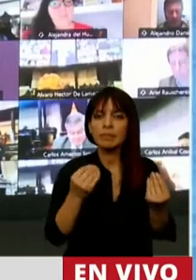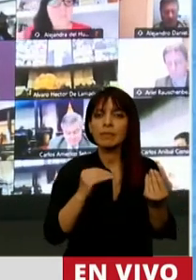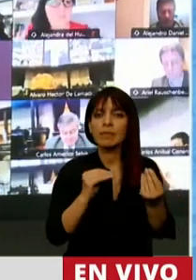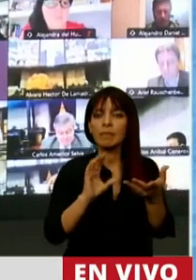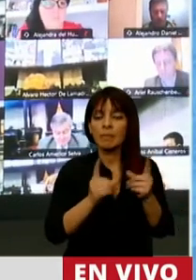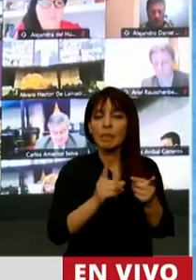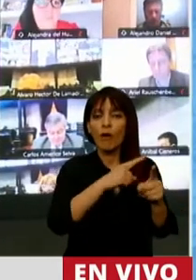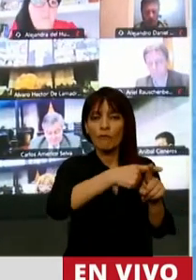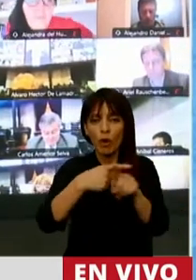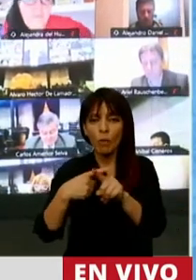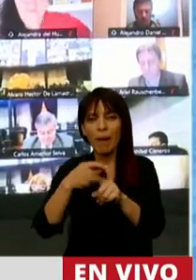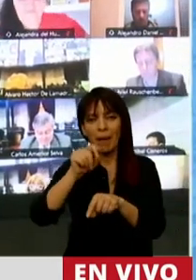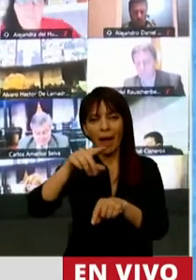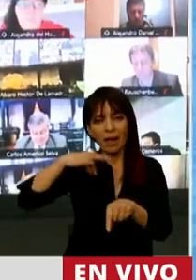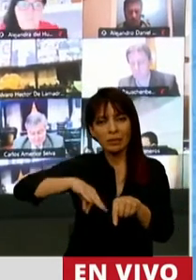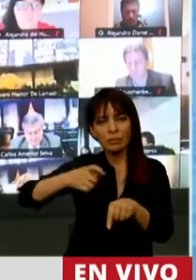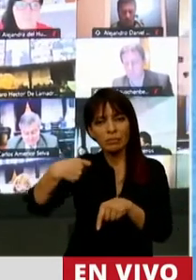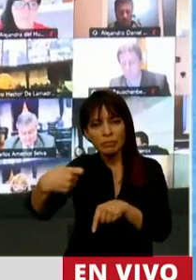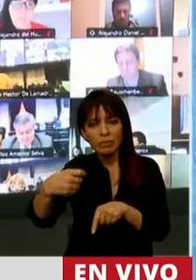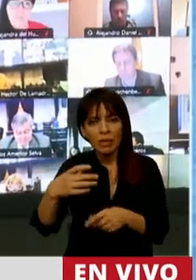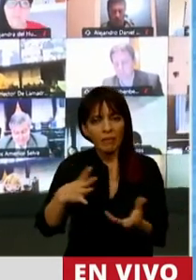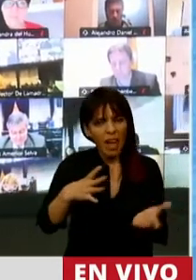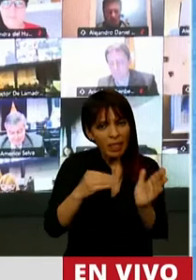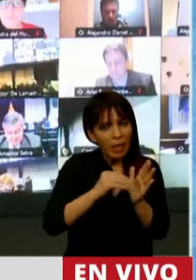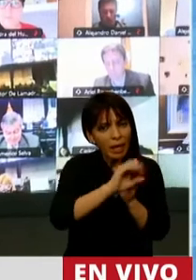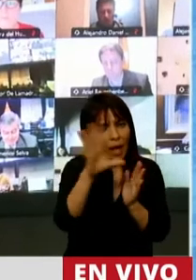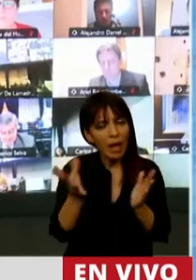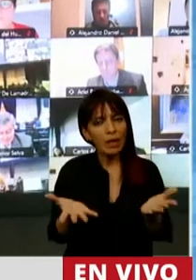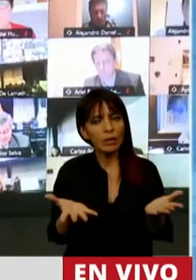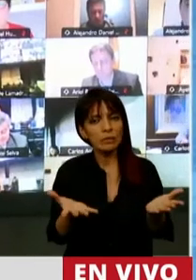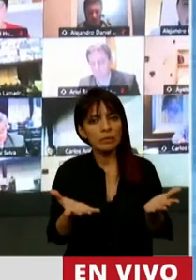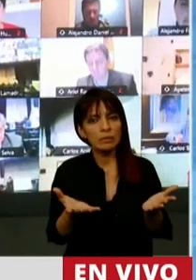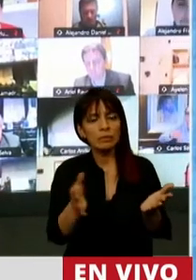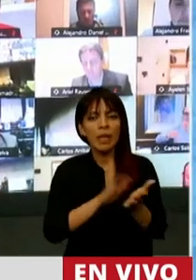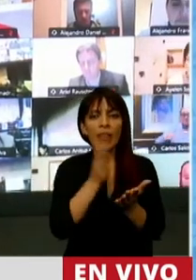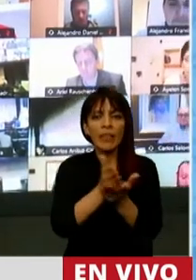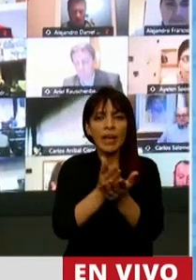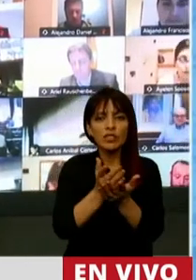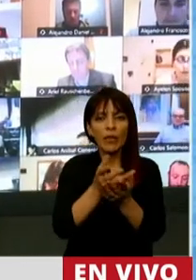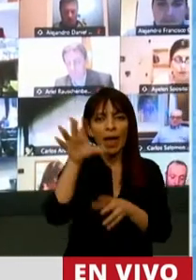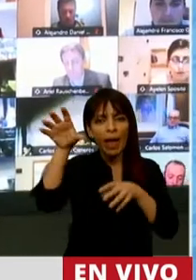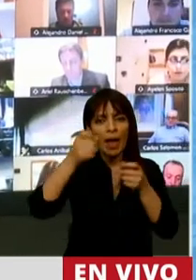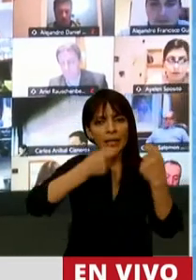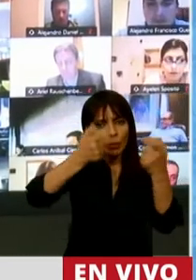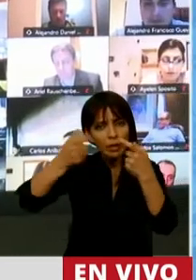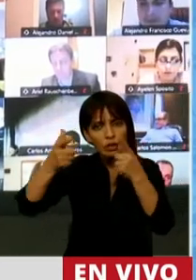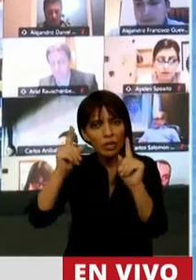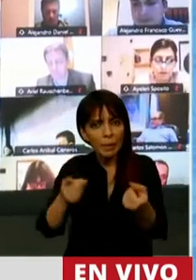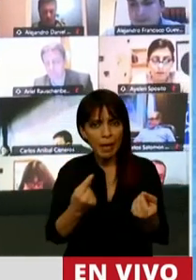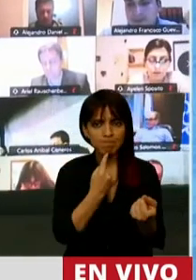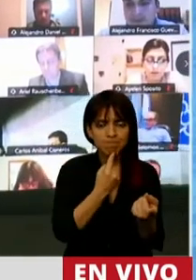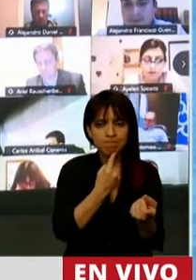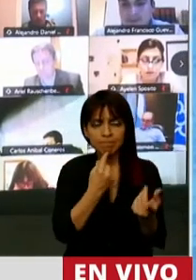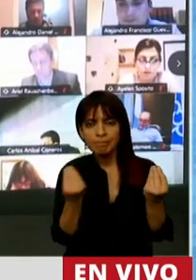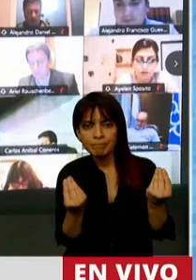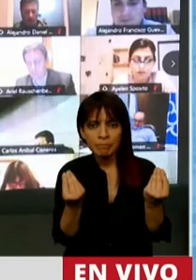fórmula provisional no se sabe cuál es, porque la estructura de los derechos de exportación es incierta, no sabemos